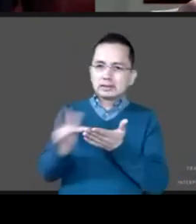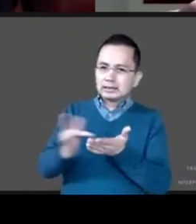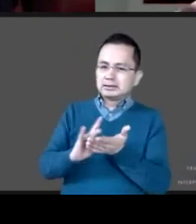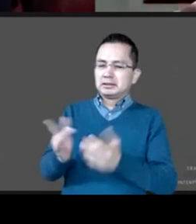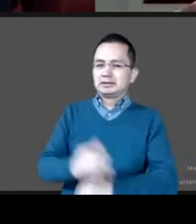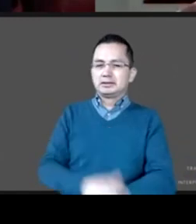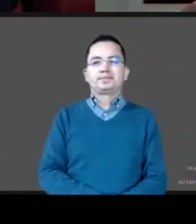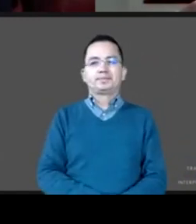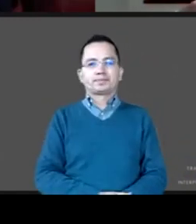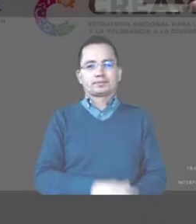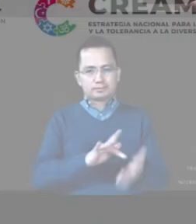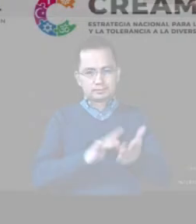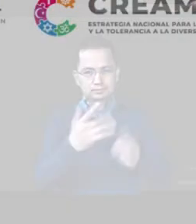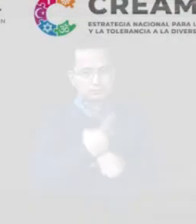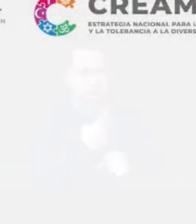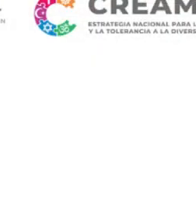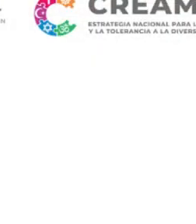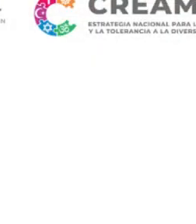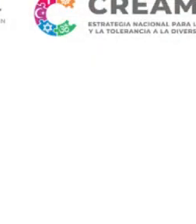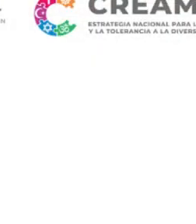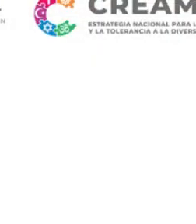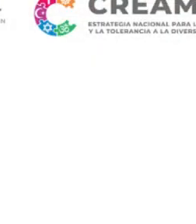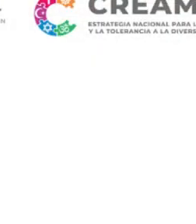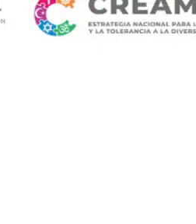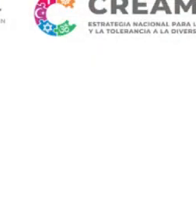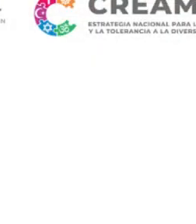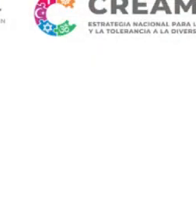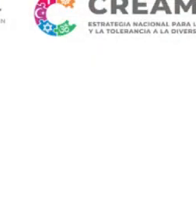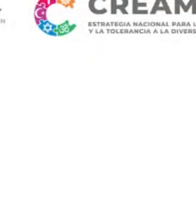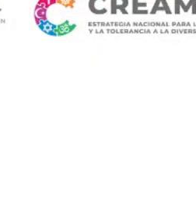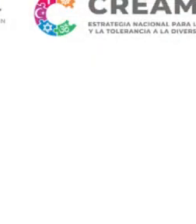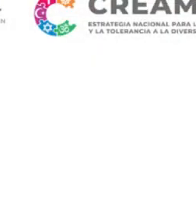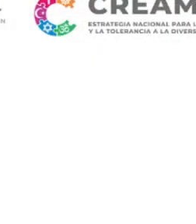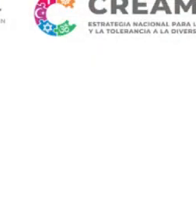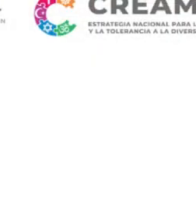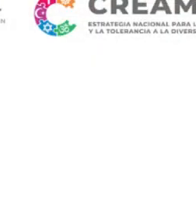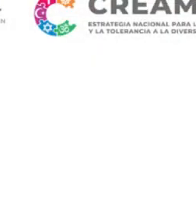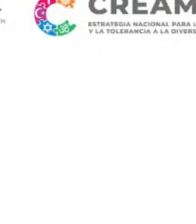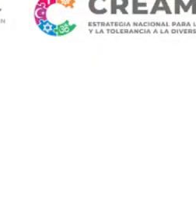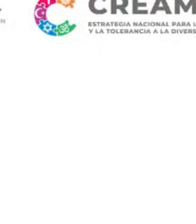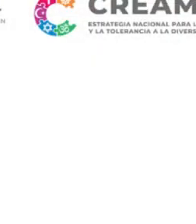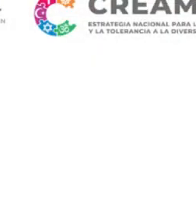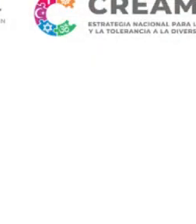Gracias a mis compañeros del panel. Hasta luego. Igualmente, un gusto. Igualmente.